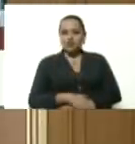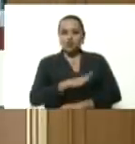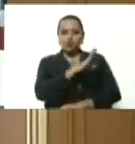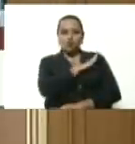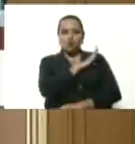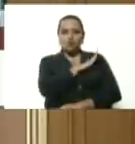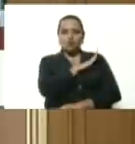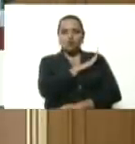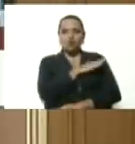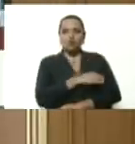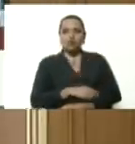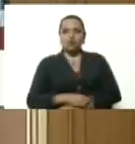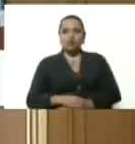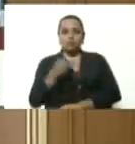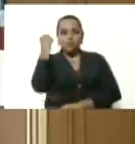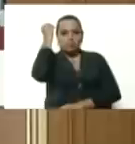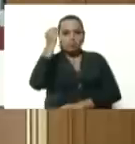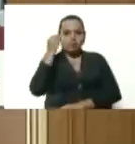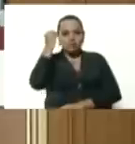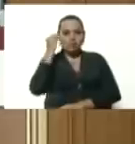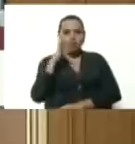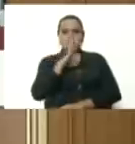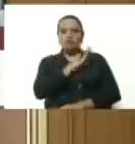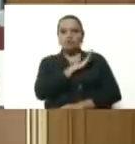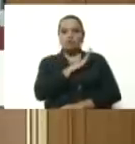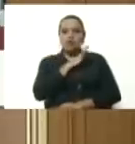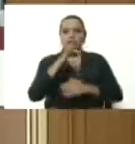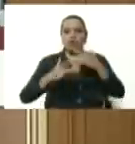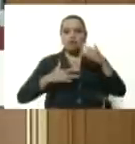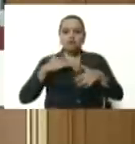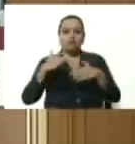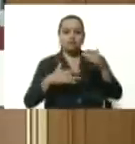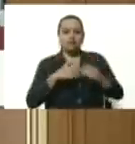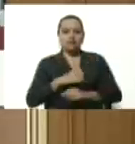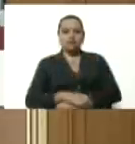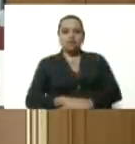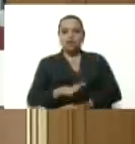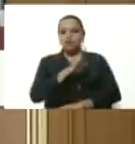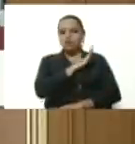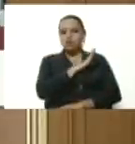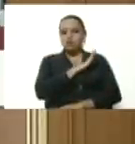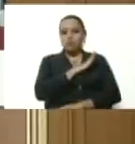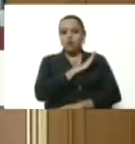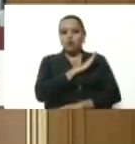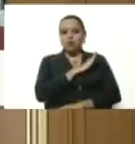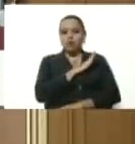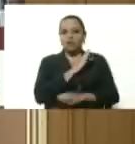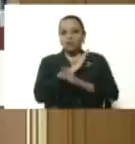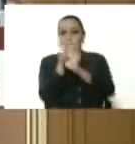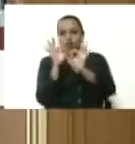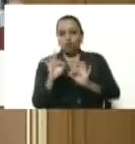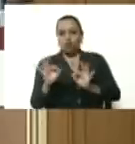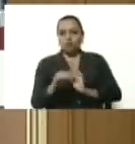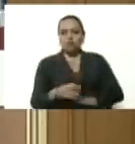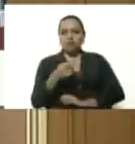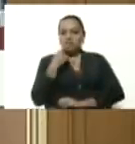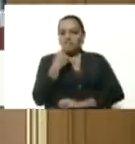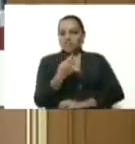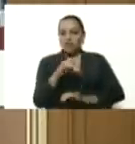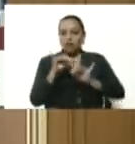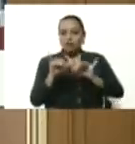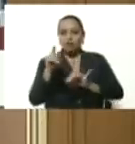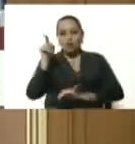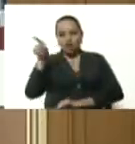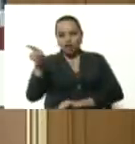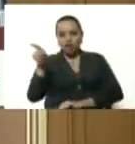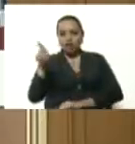propias creencias, sus propias actuaciones, sus propias acciones, están confesando lo que